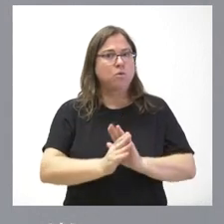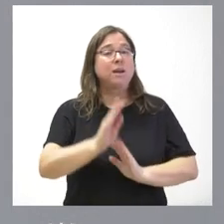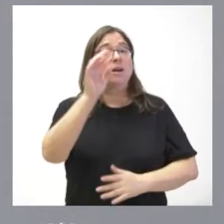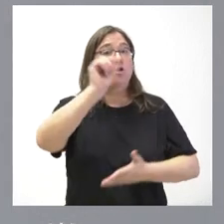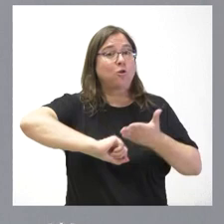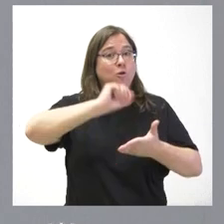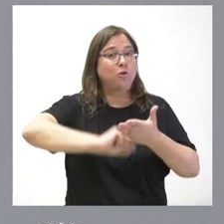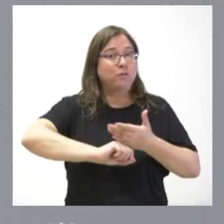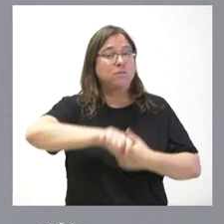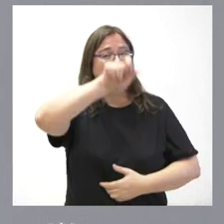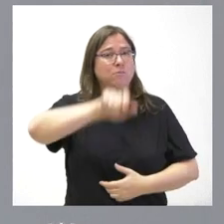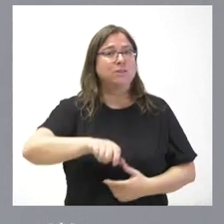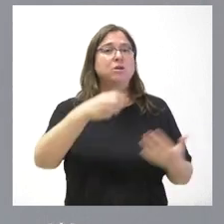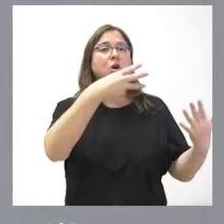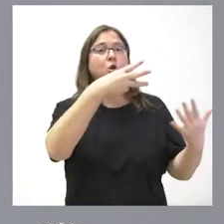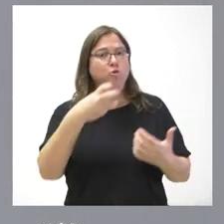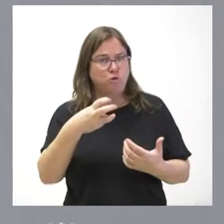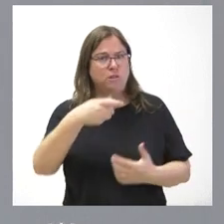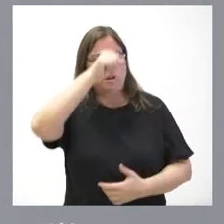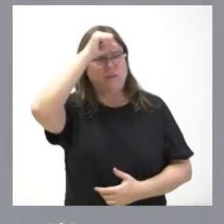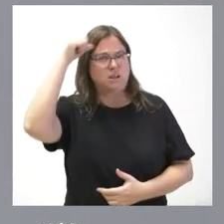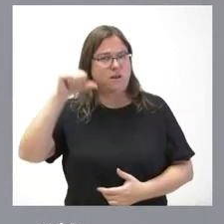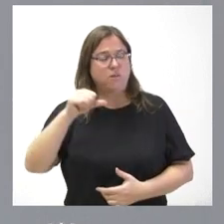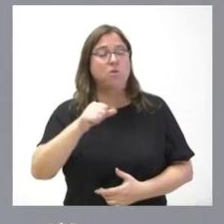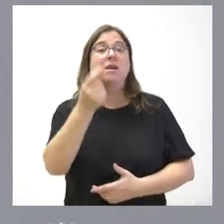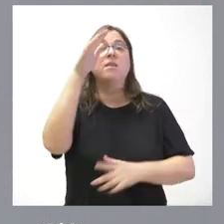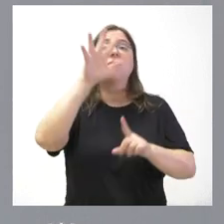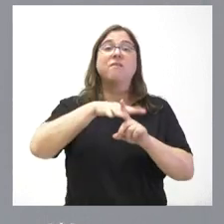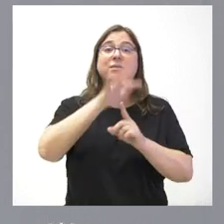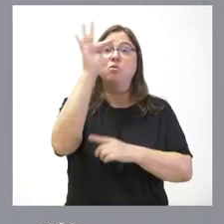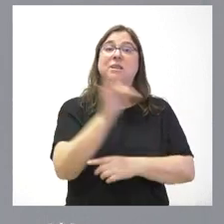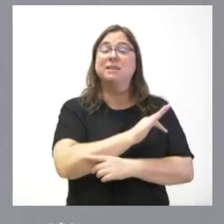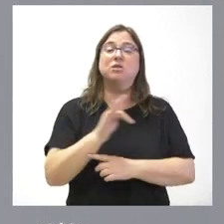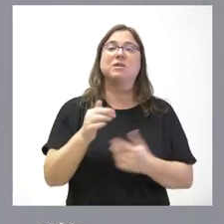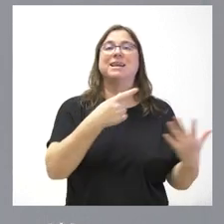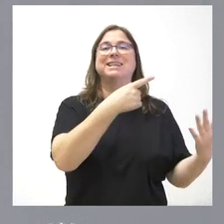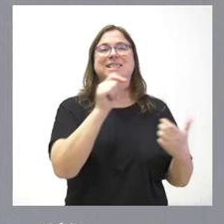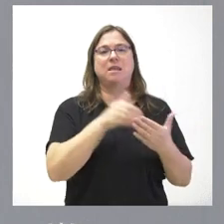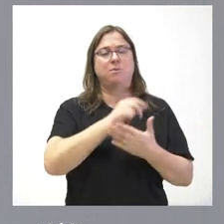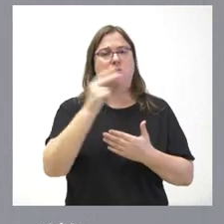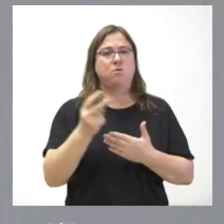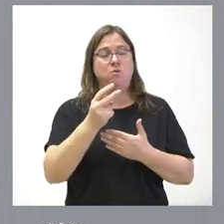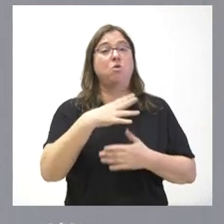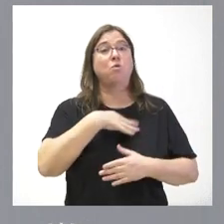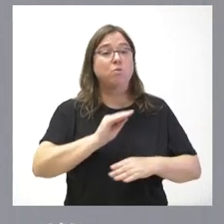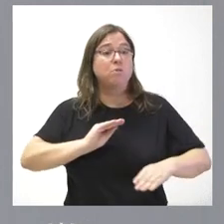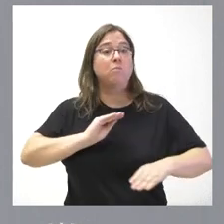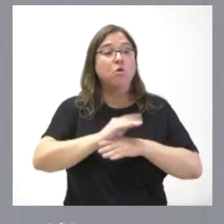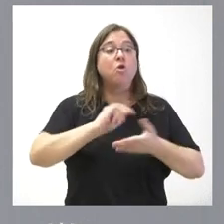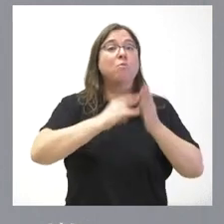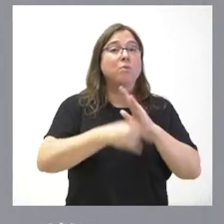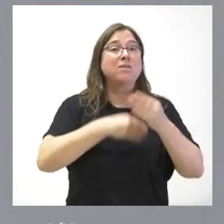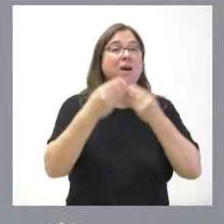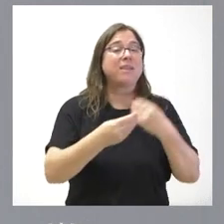820 trabajadores con una facturación conjunta de 60 millones de euros y han permitido abordar 650 proyectos de